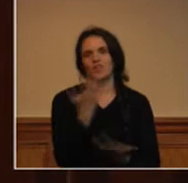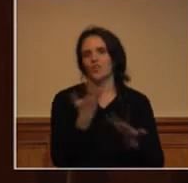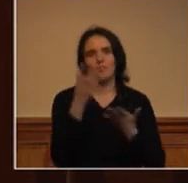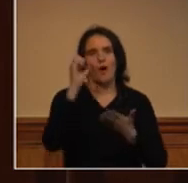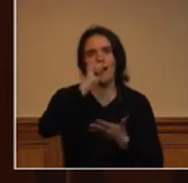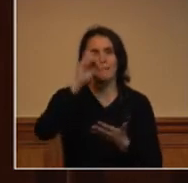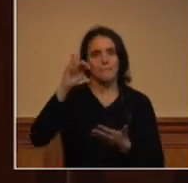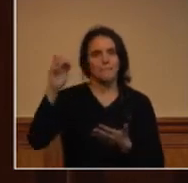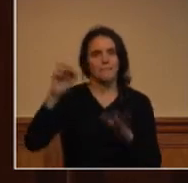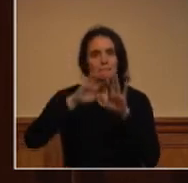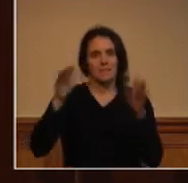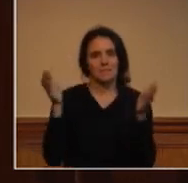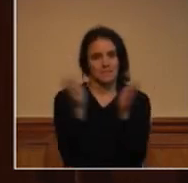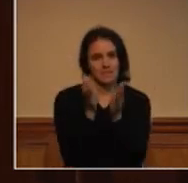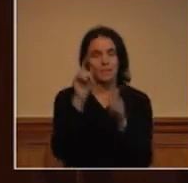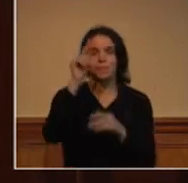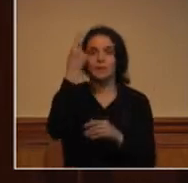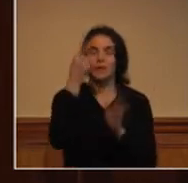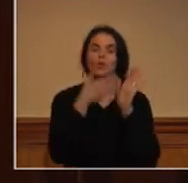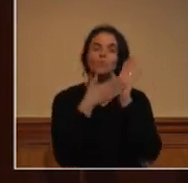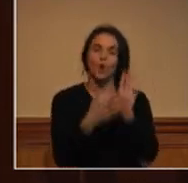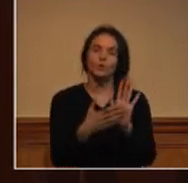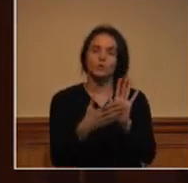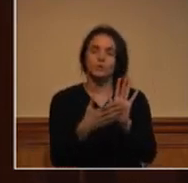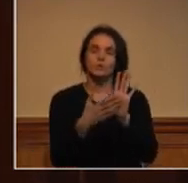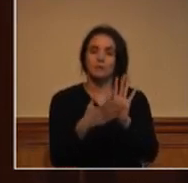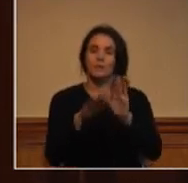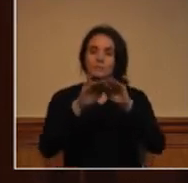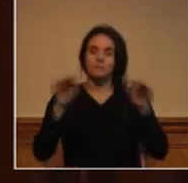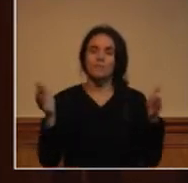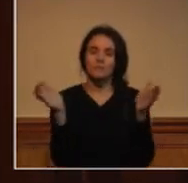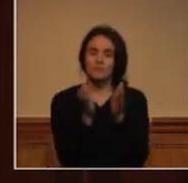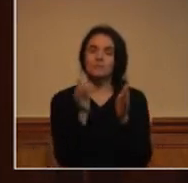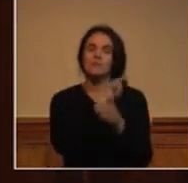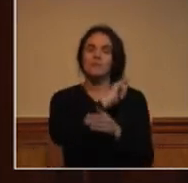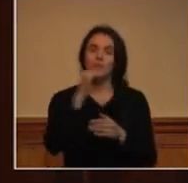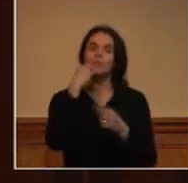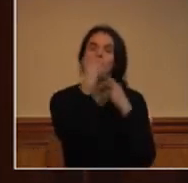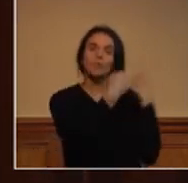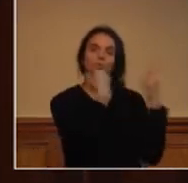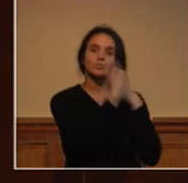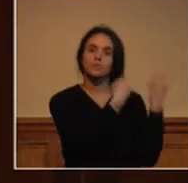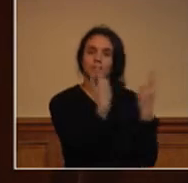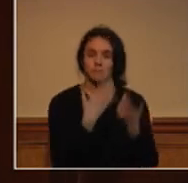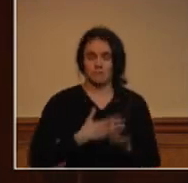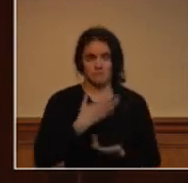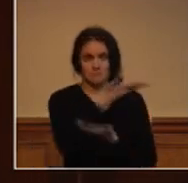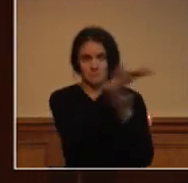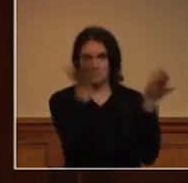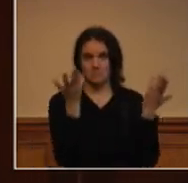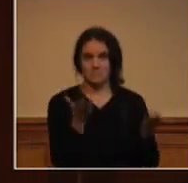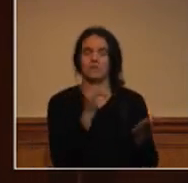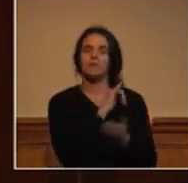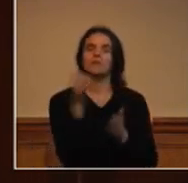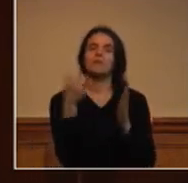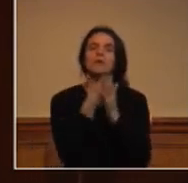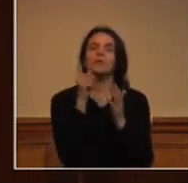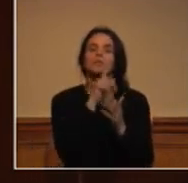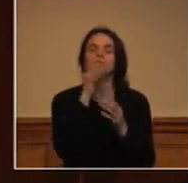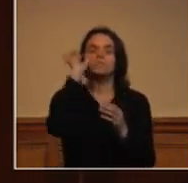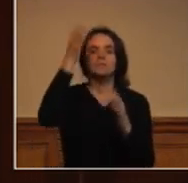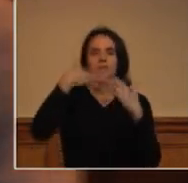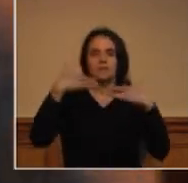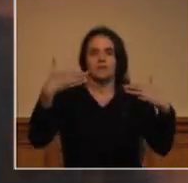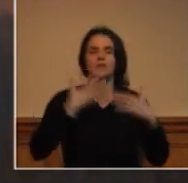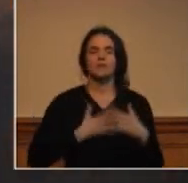aplicación. Así que vamos a primero enseñar la aplicación y después habrá todas las preguntas. Para finalizar el seminario, invitamos